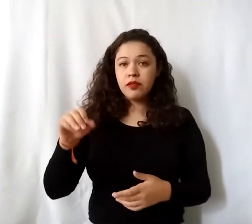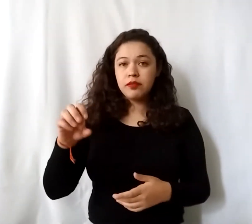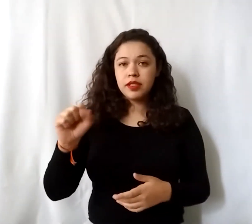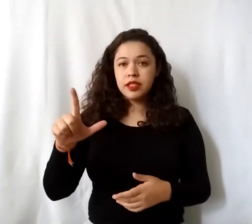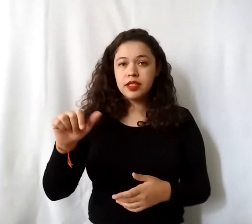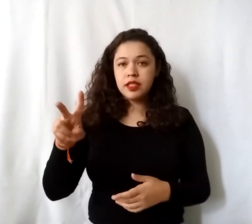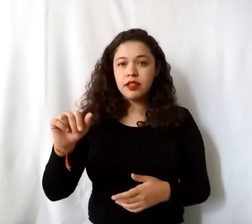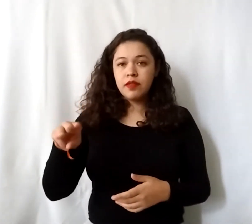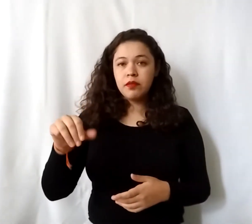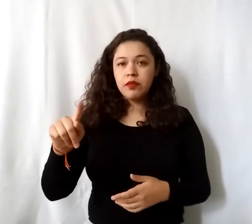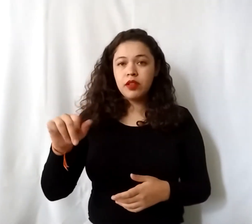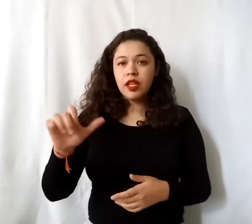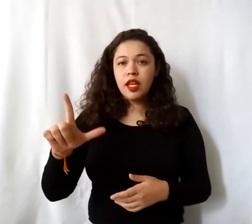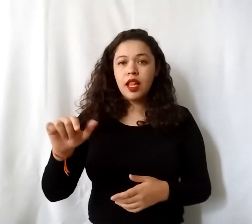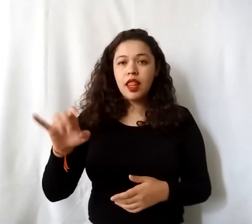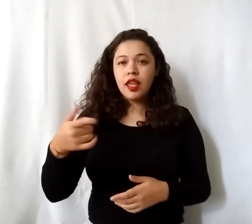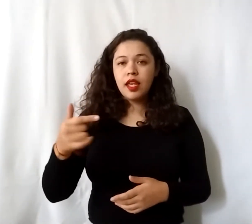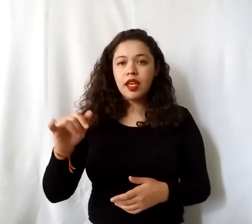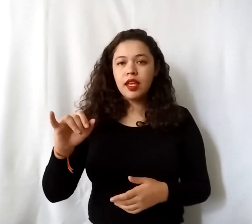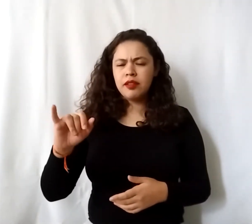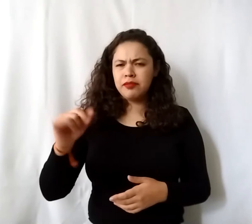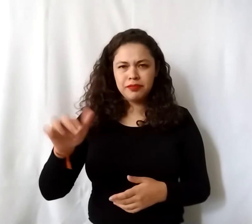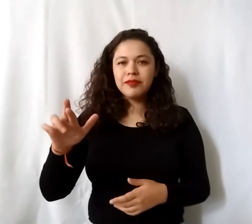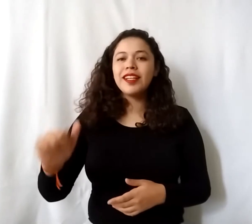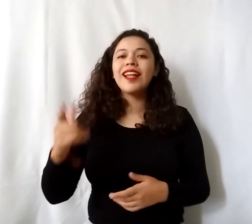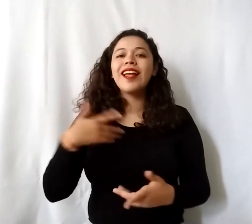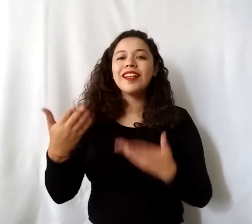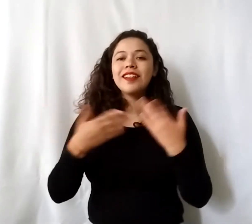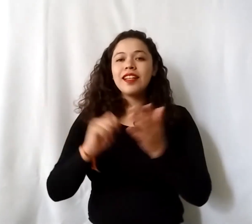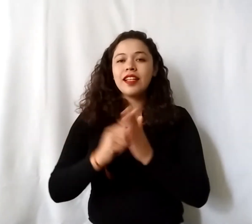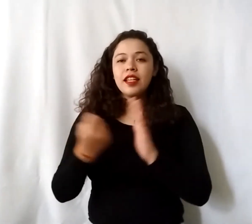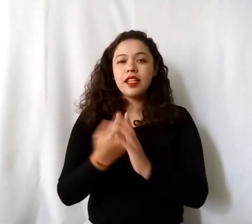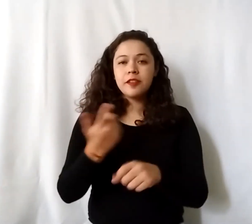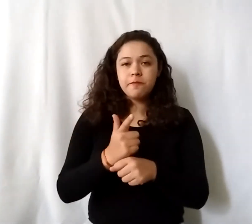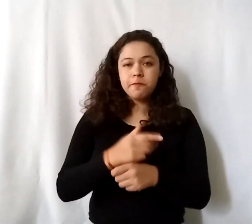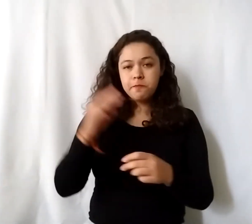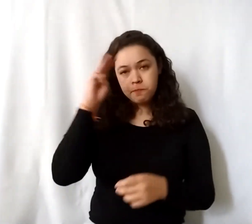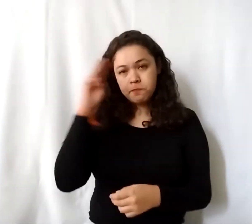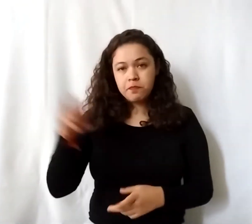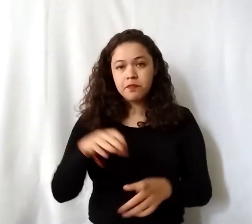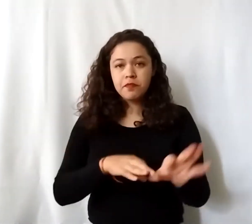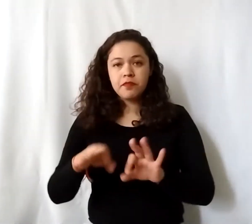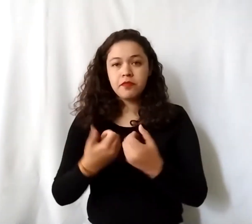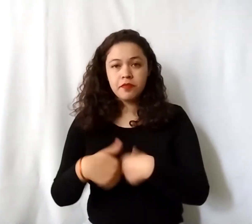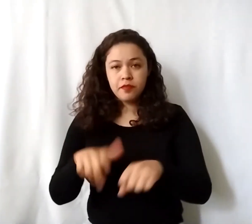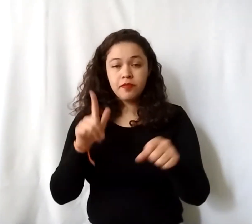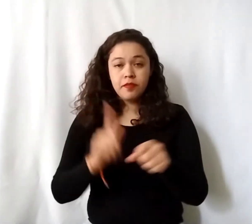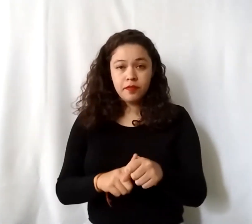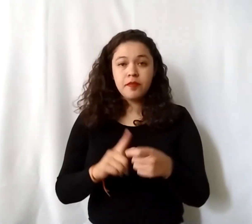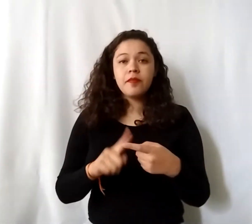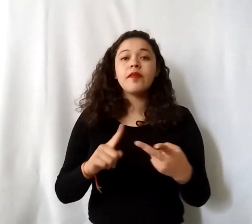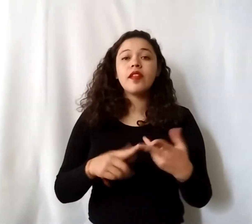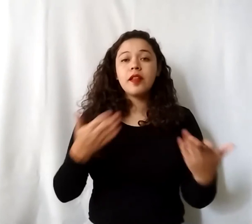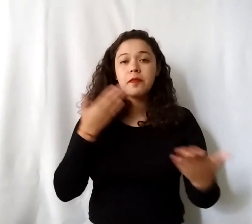Montealegre, él tiene formación académica a nivel técnico, licenciatura y maestría en trabajo social. Cuenta con los estudios